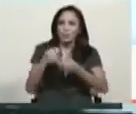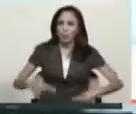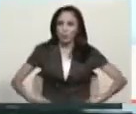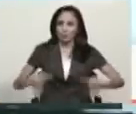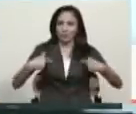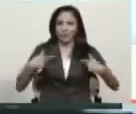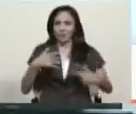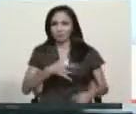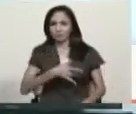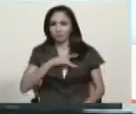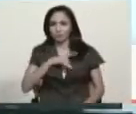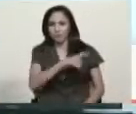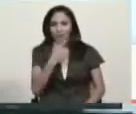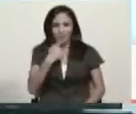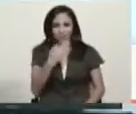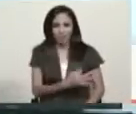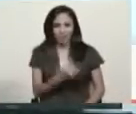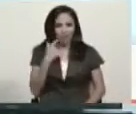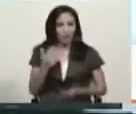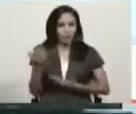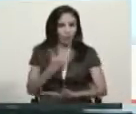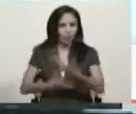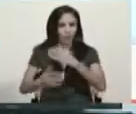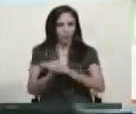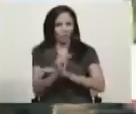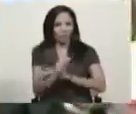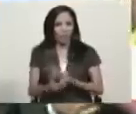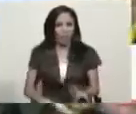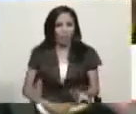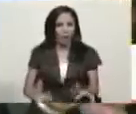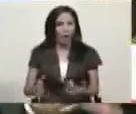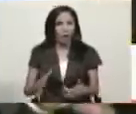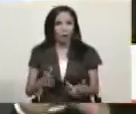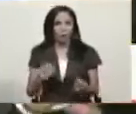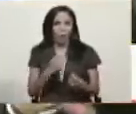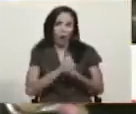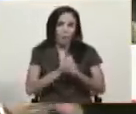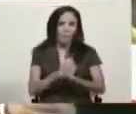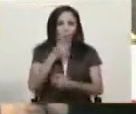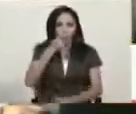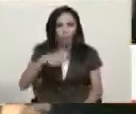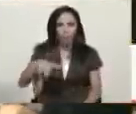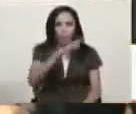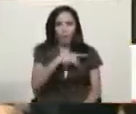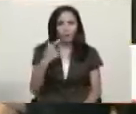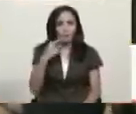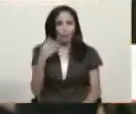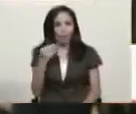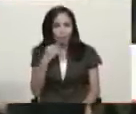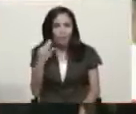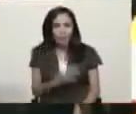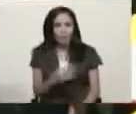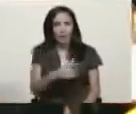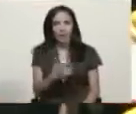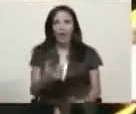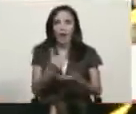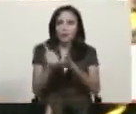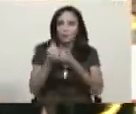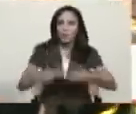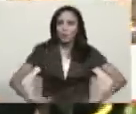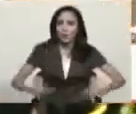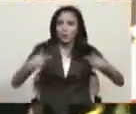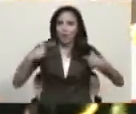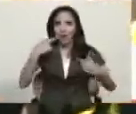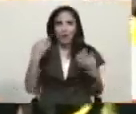no es ayuda humanitaria, es solidaridad como expresión del amor de los pueblos, Donald Trump. Esta es la verdadera ayuda a los